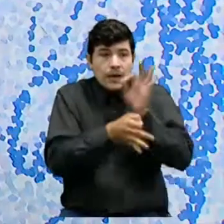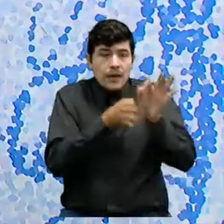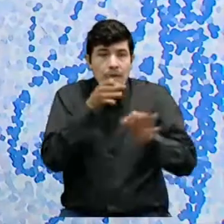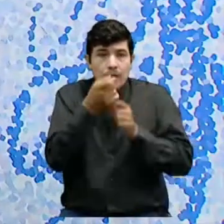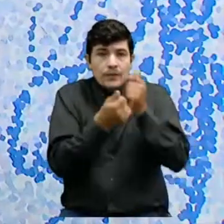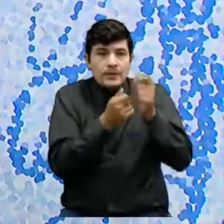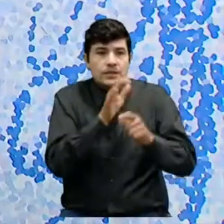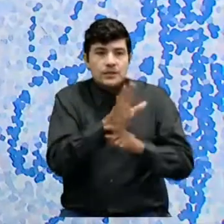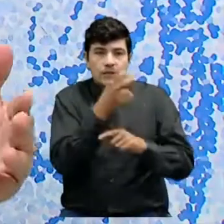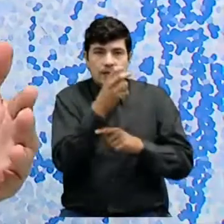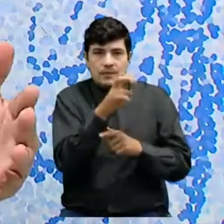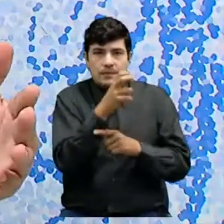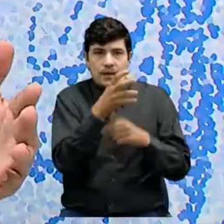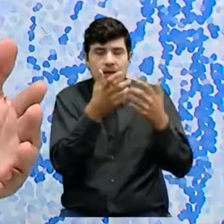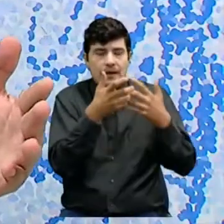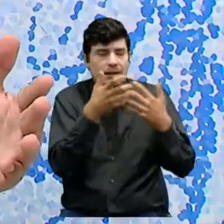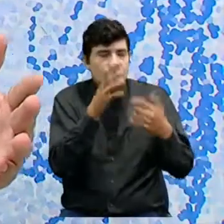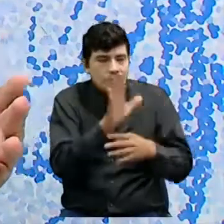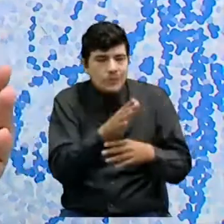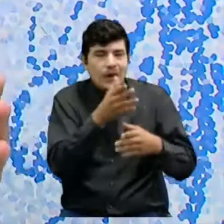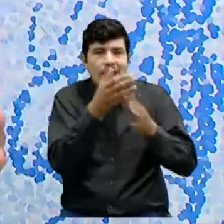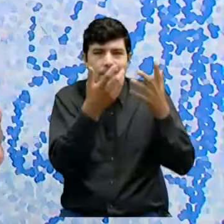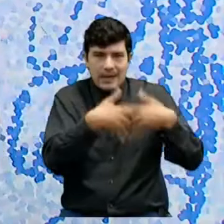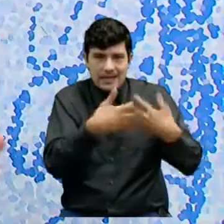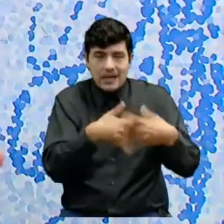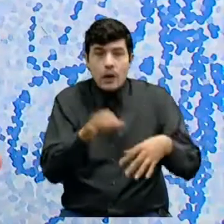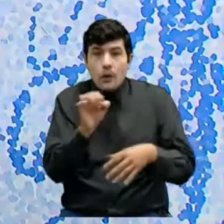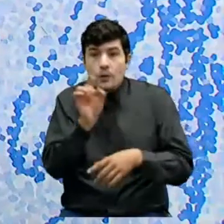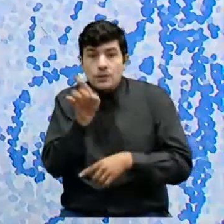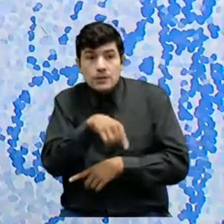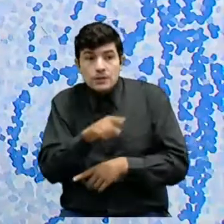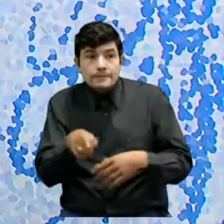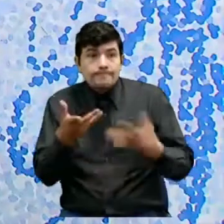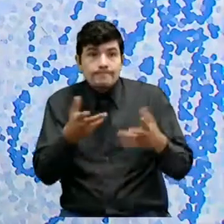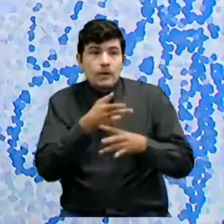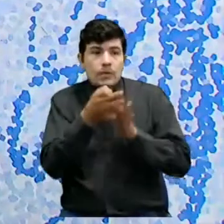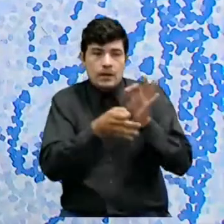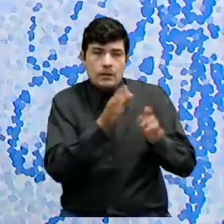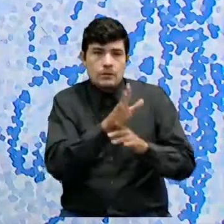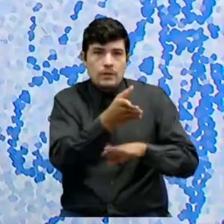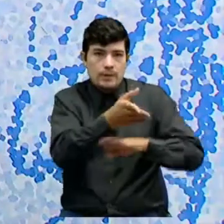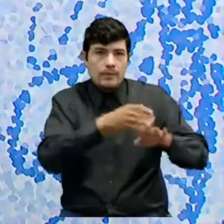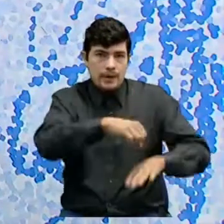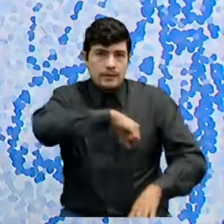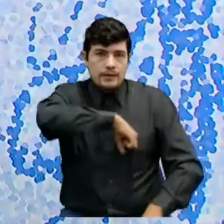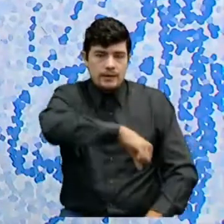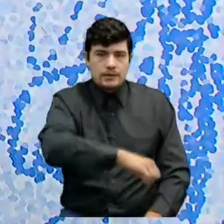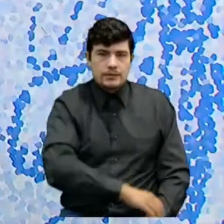estas empresas, o si no, no habría a quién exigirles este derecho.